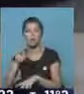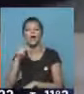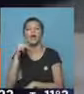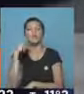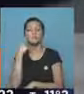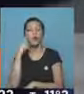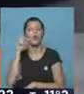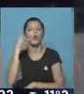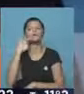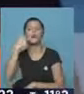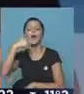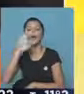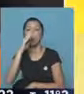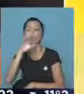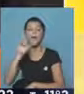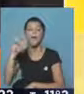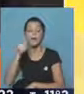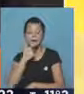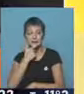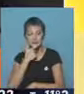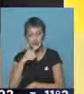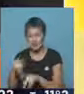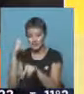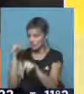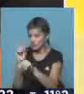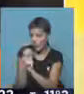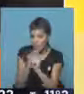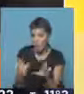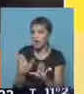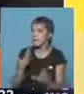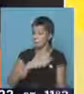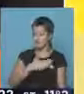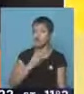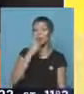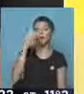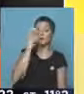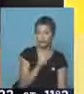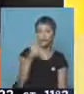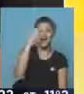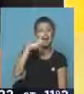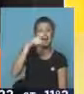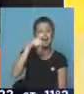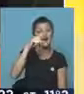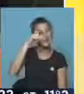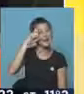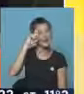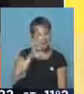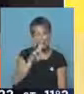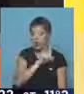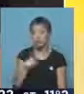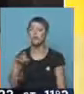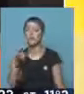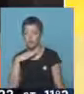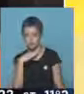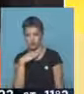y ahí los hackers pasaron a ser malos. En mi visión del mundo, un hacker no tiene nada que ver con un delincuente. Sino pues que yo salvaron, evito decís, claro. Usar la